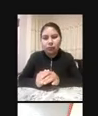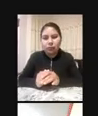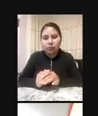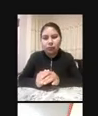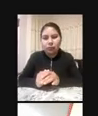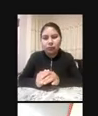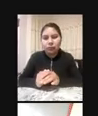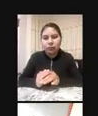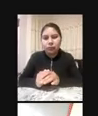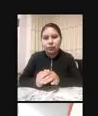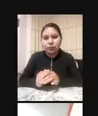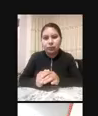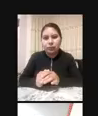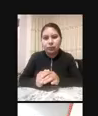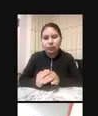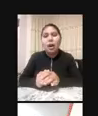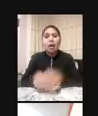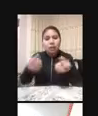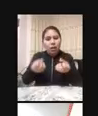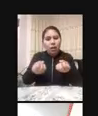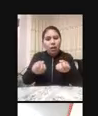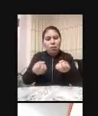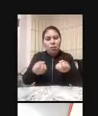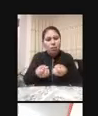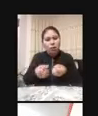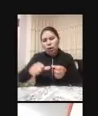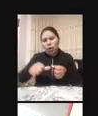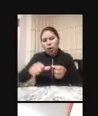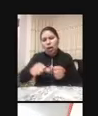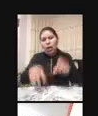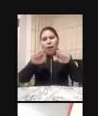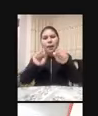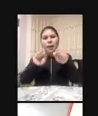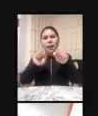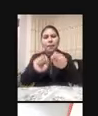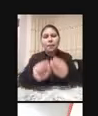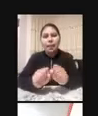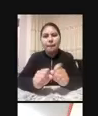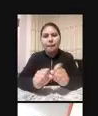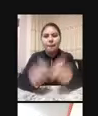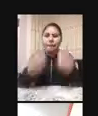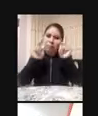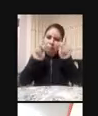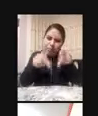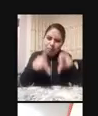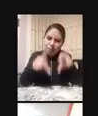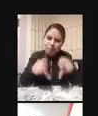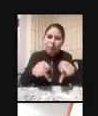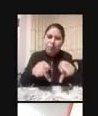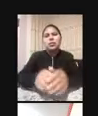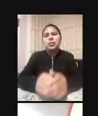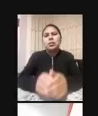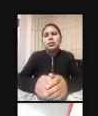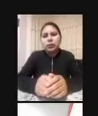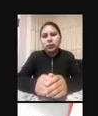19% de toda la población, que es el combinado con el trastorno del espectro autista,